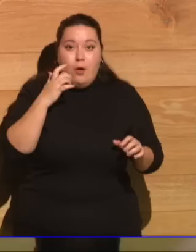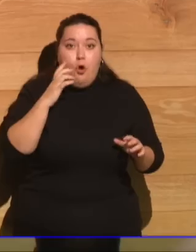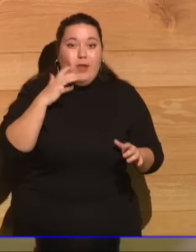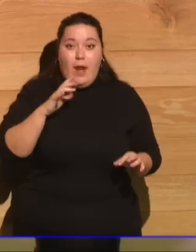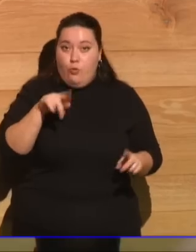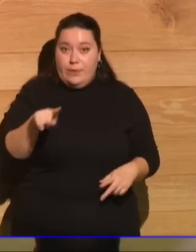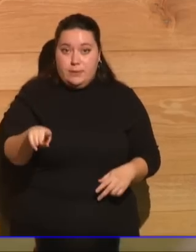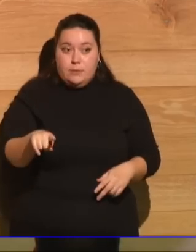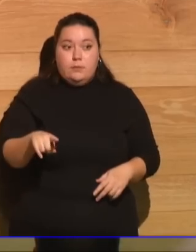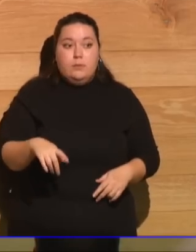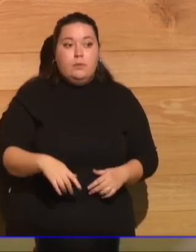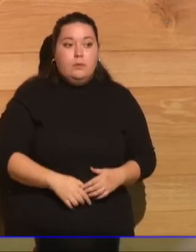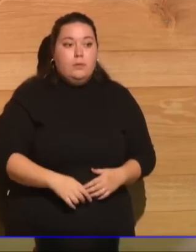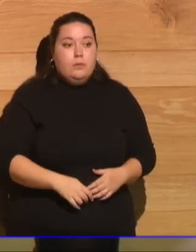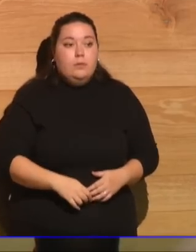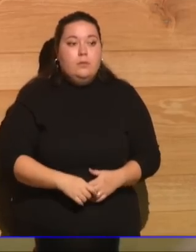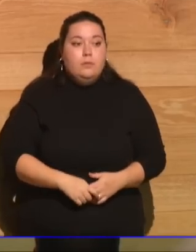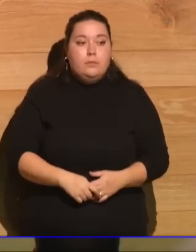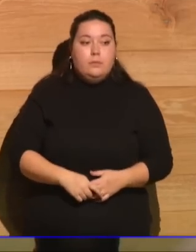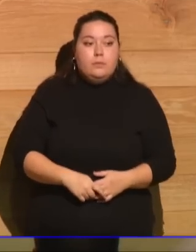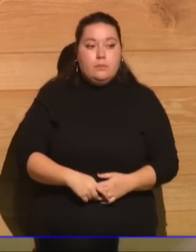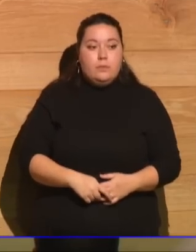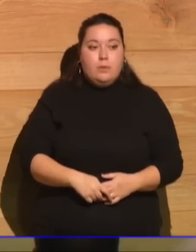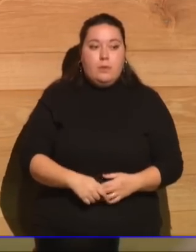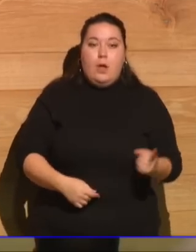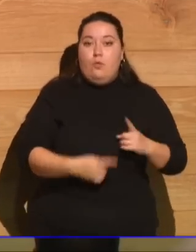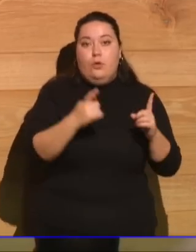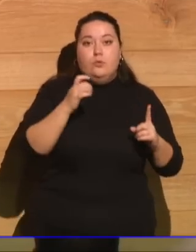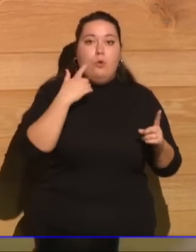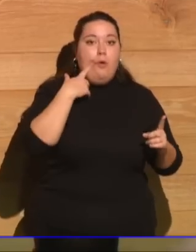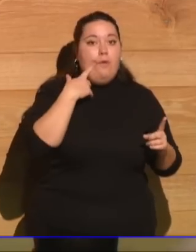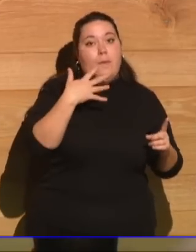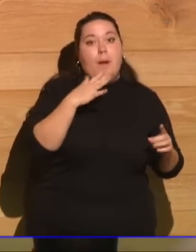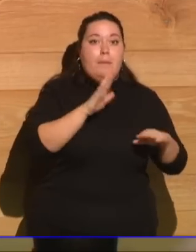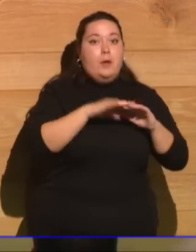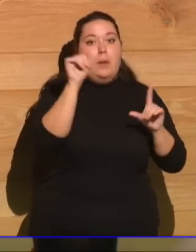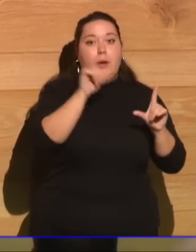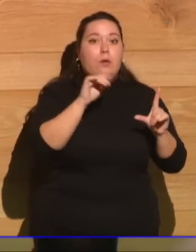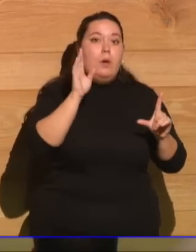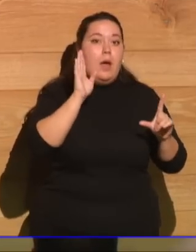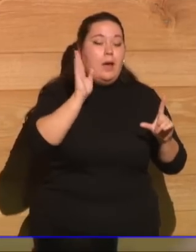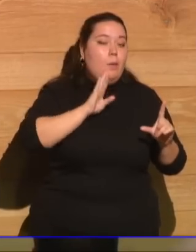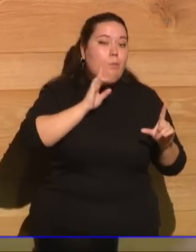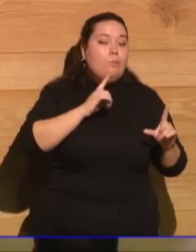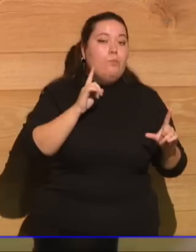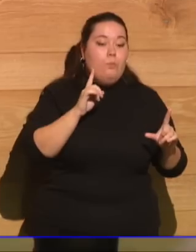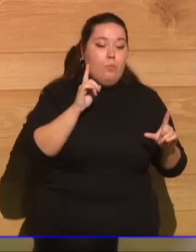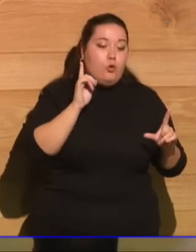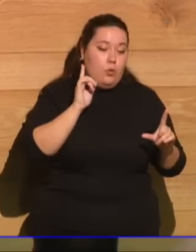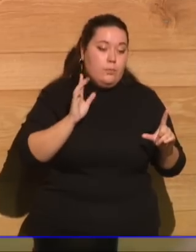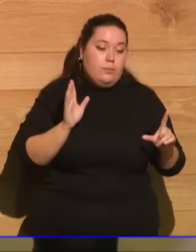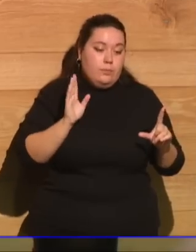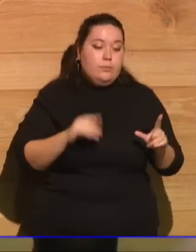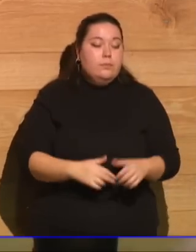en Fama, porque el que querían usar inicialmente lo había usado de una película pornográfica y no lo podían ¿Cuál usar. era? ¿Cuál era? Fui a No me por acuerdo, trabajo. pues sería Hard Times o algo